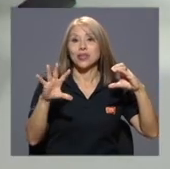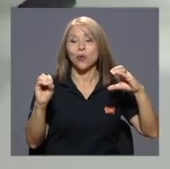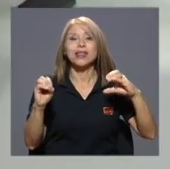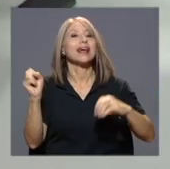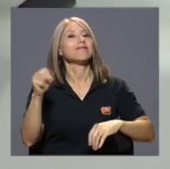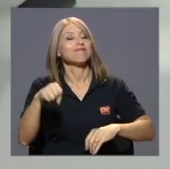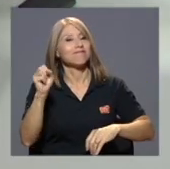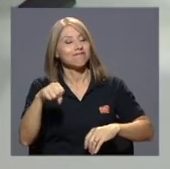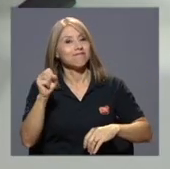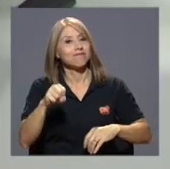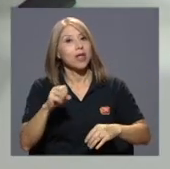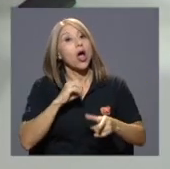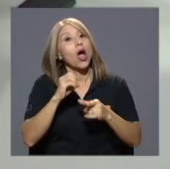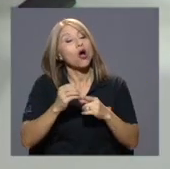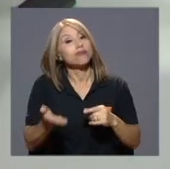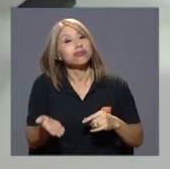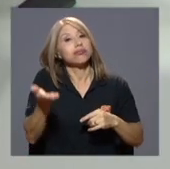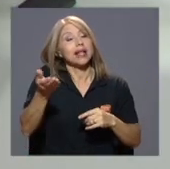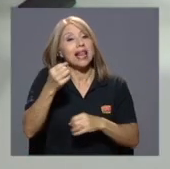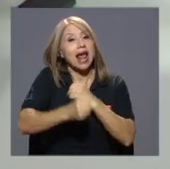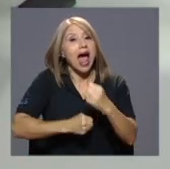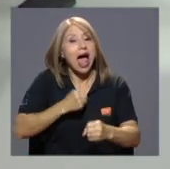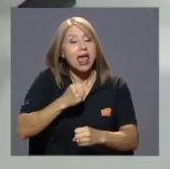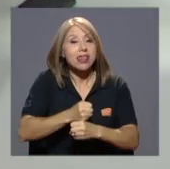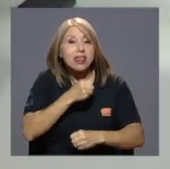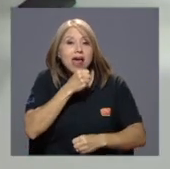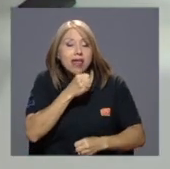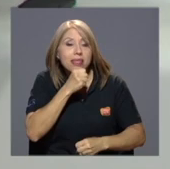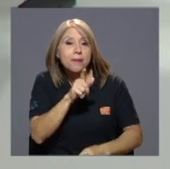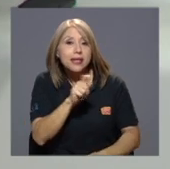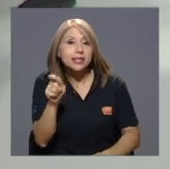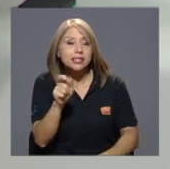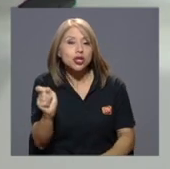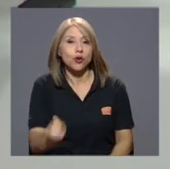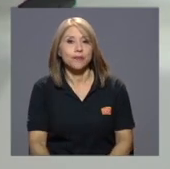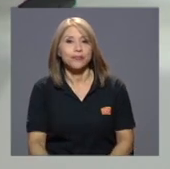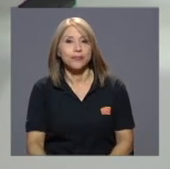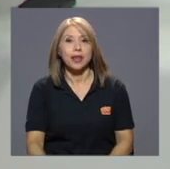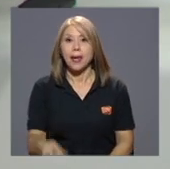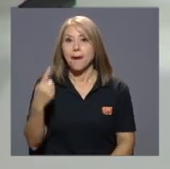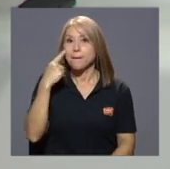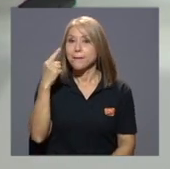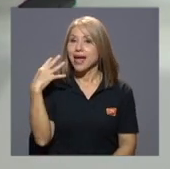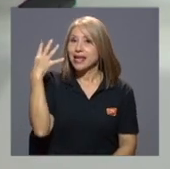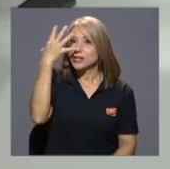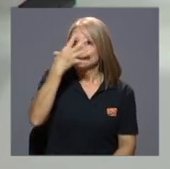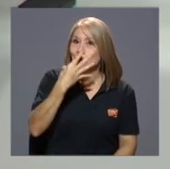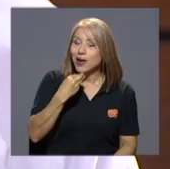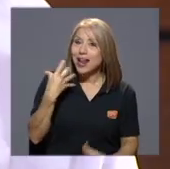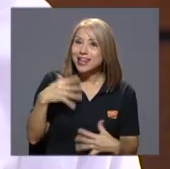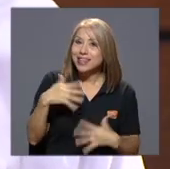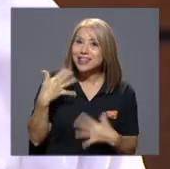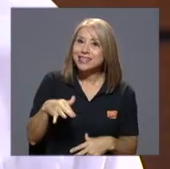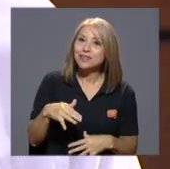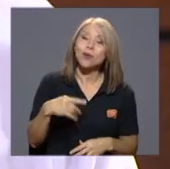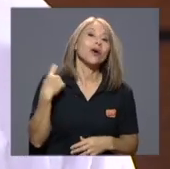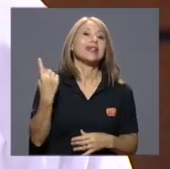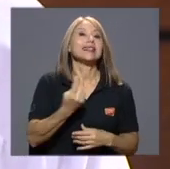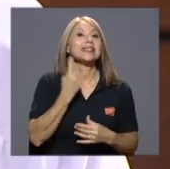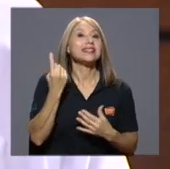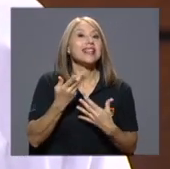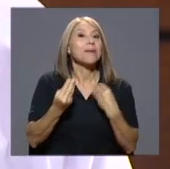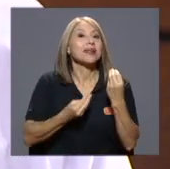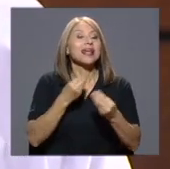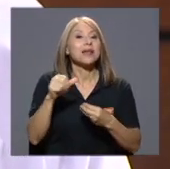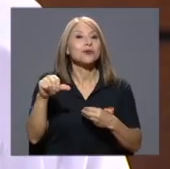ok. Vea que suena lindísimo en la imagen. Siempre salimos perdiendo, uno. Y dos, hay algo